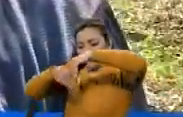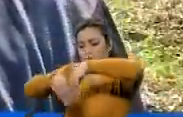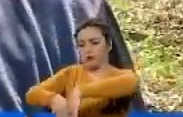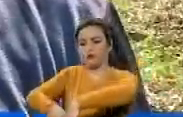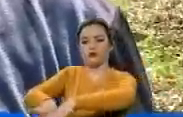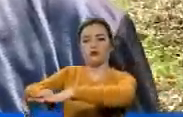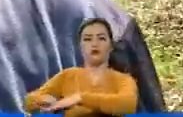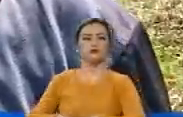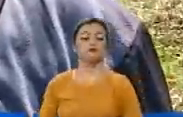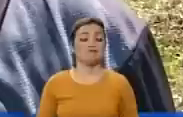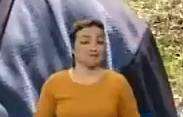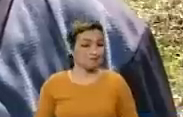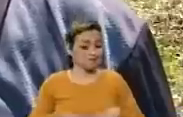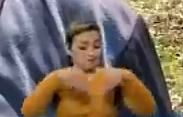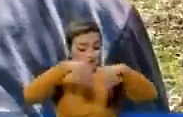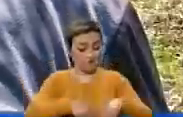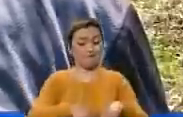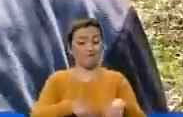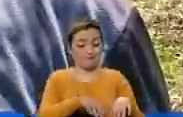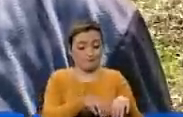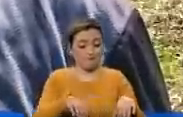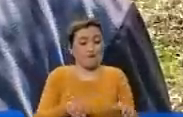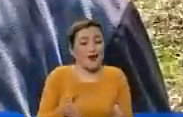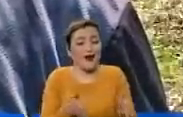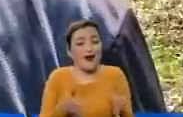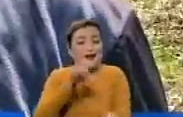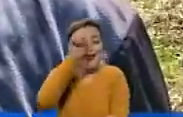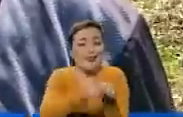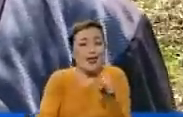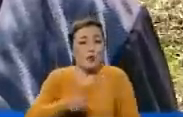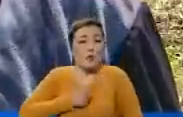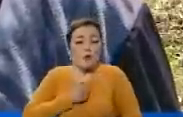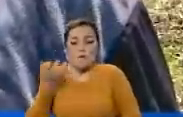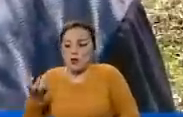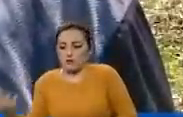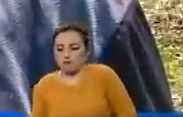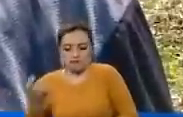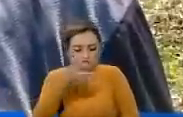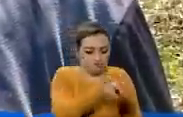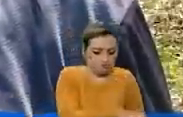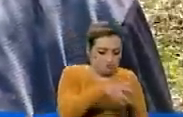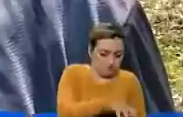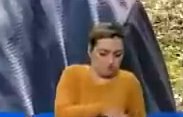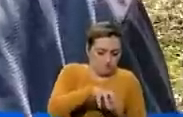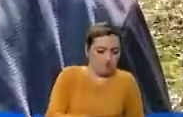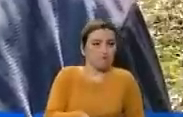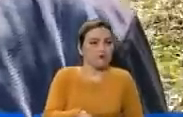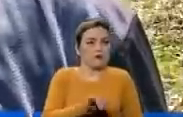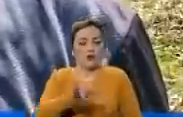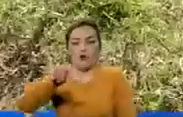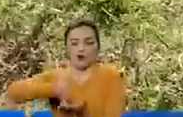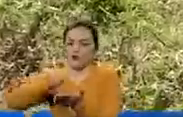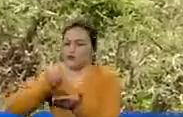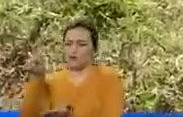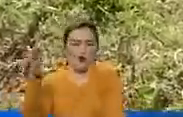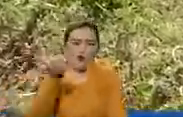una cuneta porque ya de venir las lluvias y se daña nuestro empedrado. Porque ese empedrado no es carretera como la ciudad que